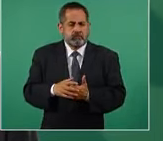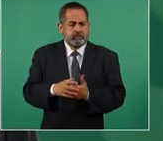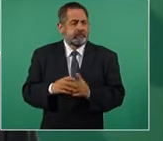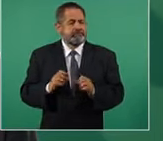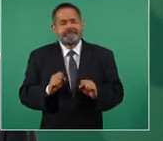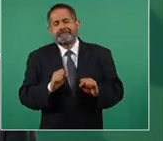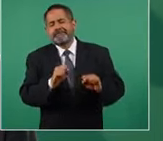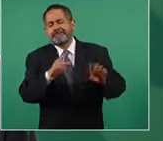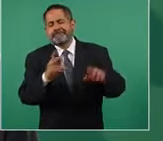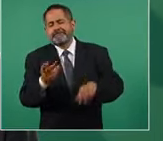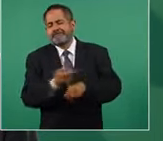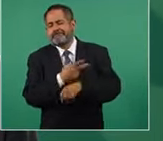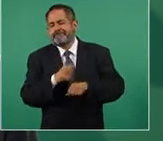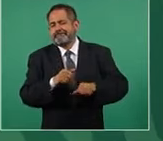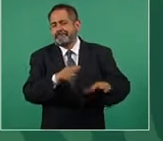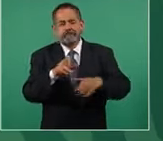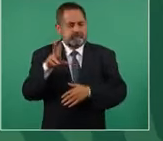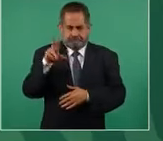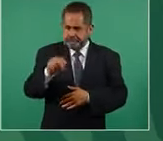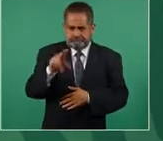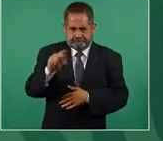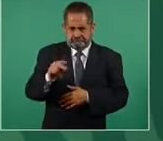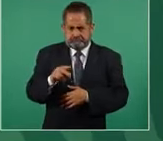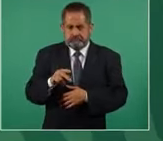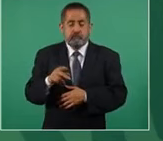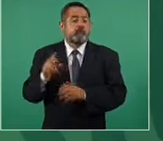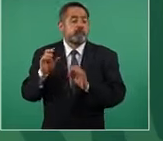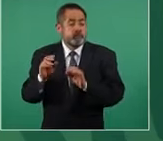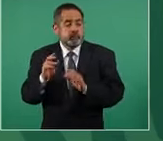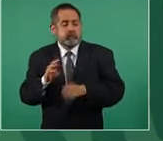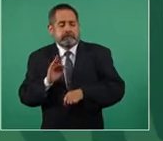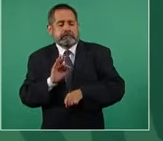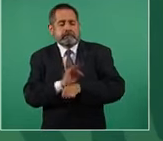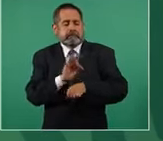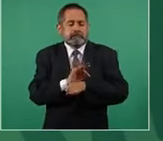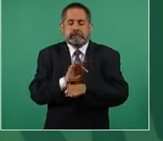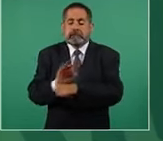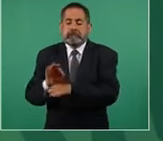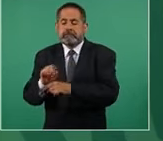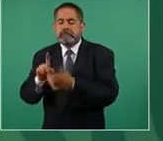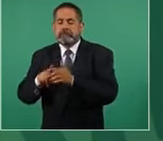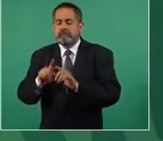impunidad o el afán de proteger a personas.